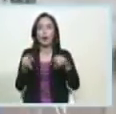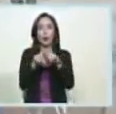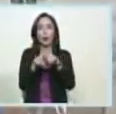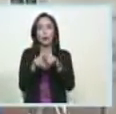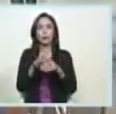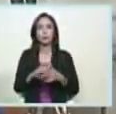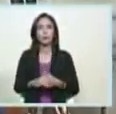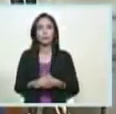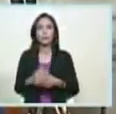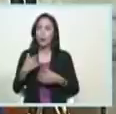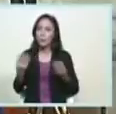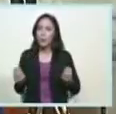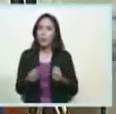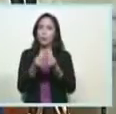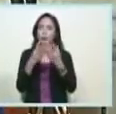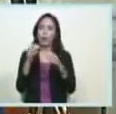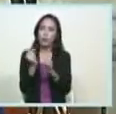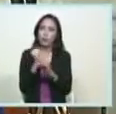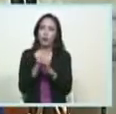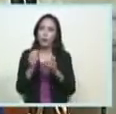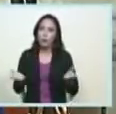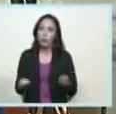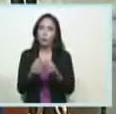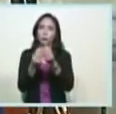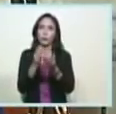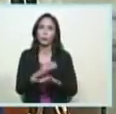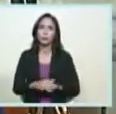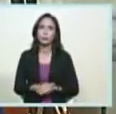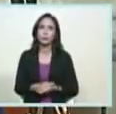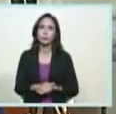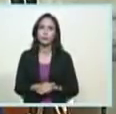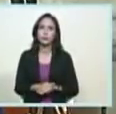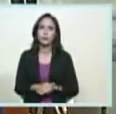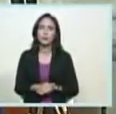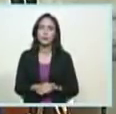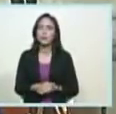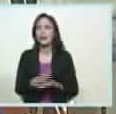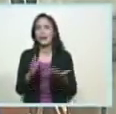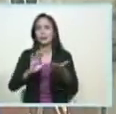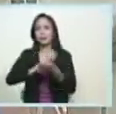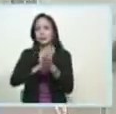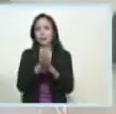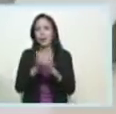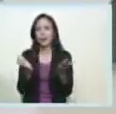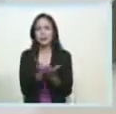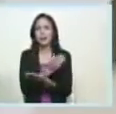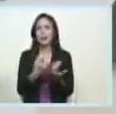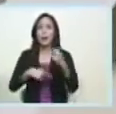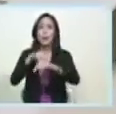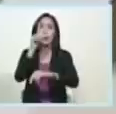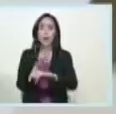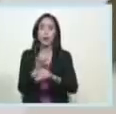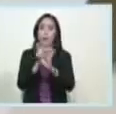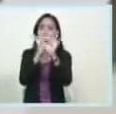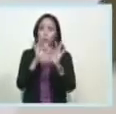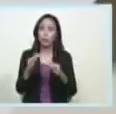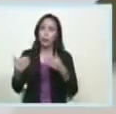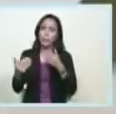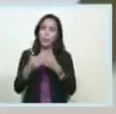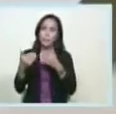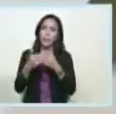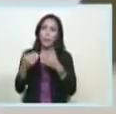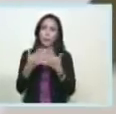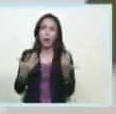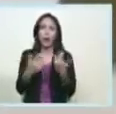en vez de esto trabajemos duro acabemos de una vez con la única crisis amenazadora que es la tragedia